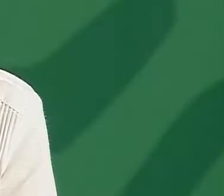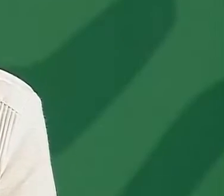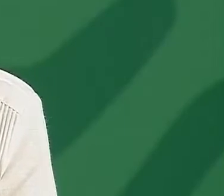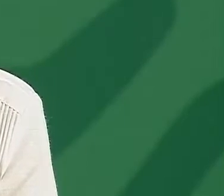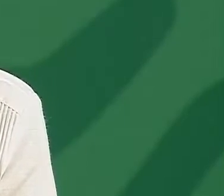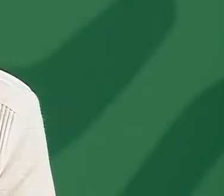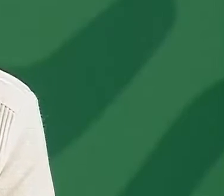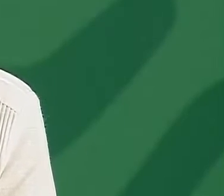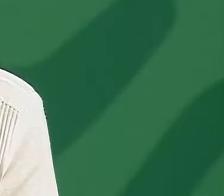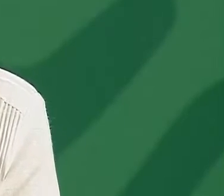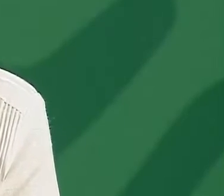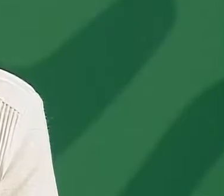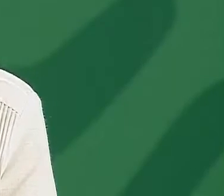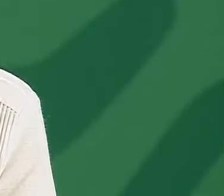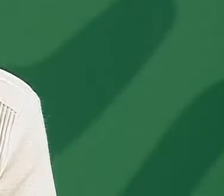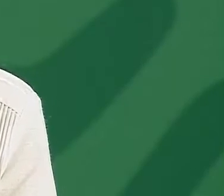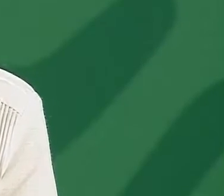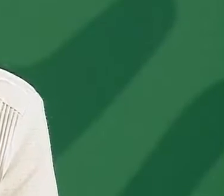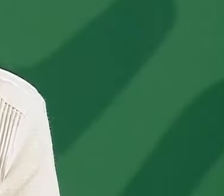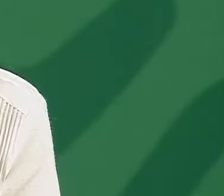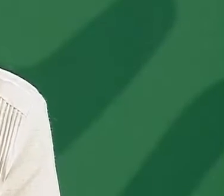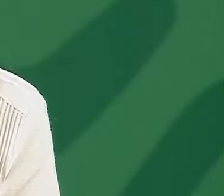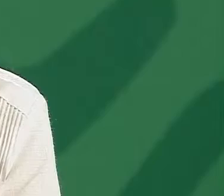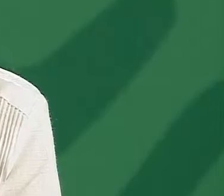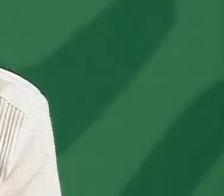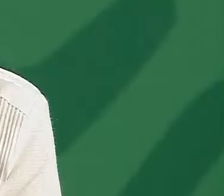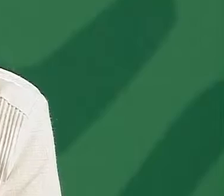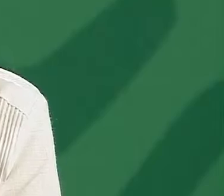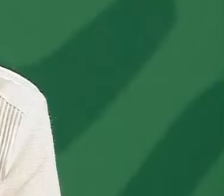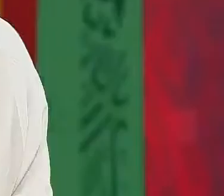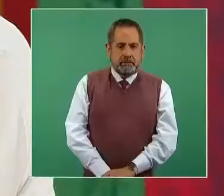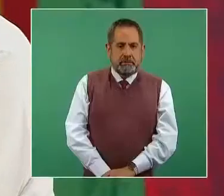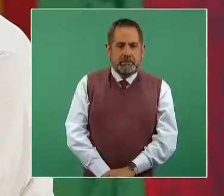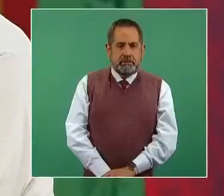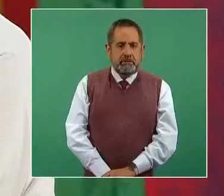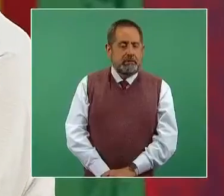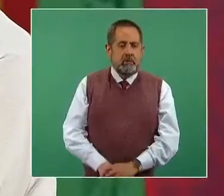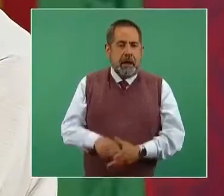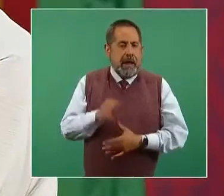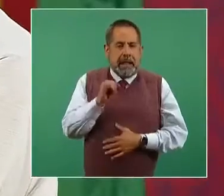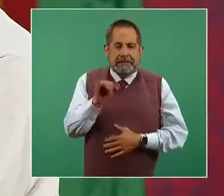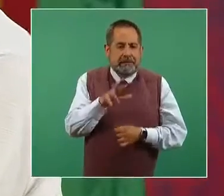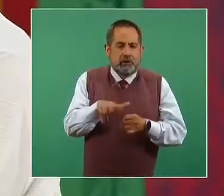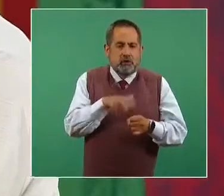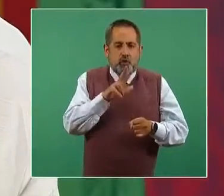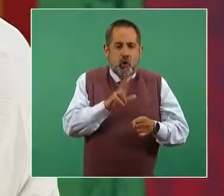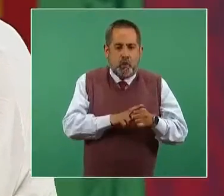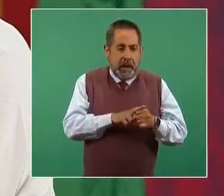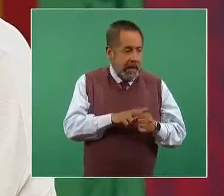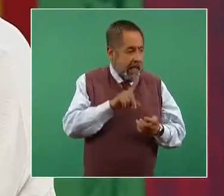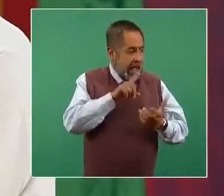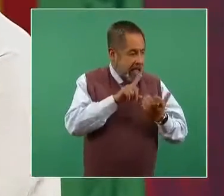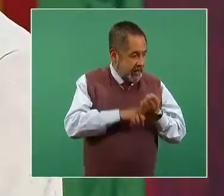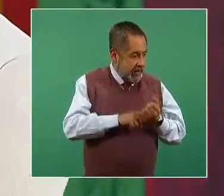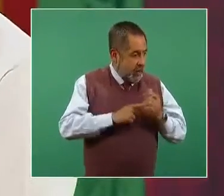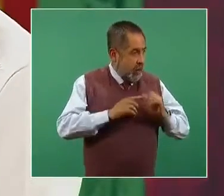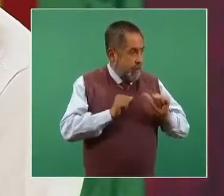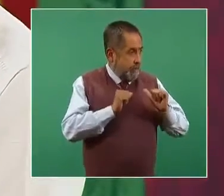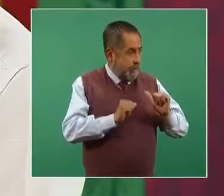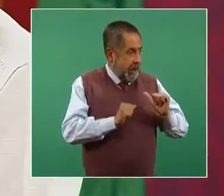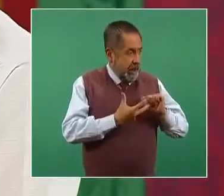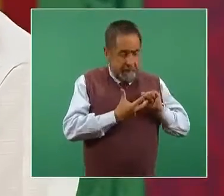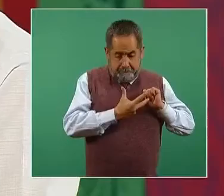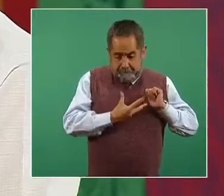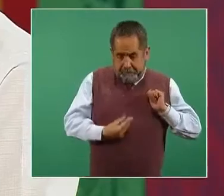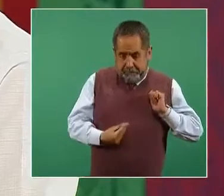los anticuerpos de una mujer gestante pasen a el producto de la gestación, es decir, al niño o la